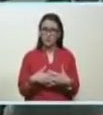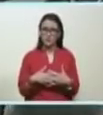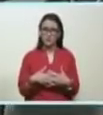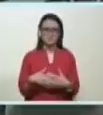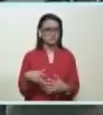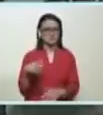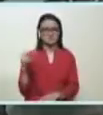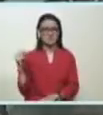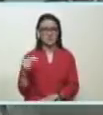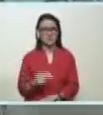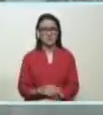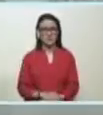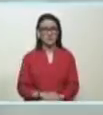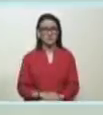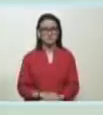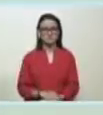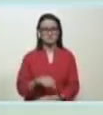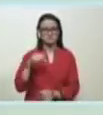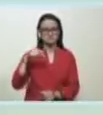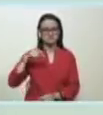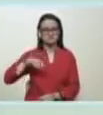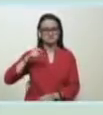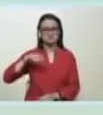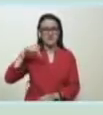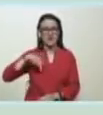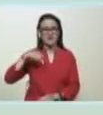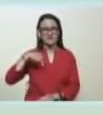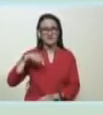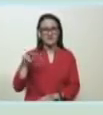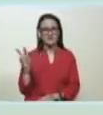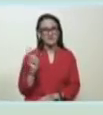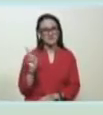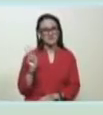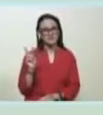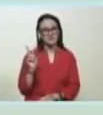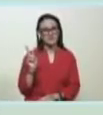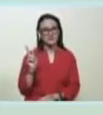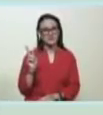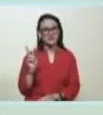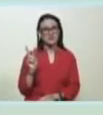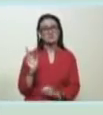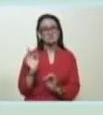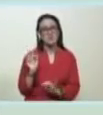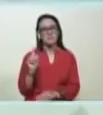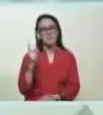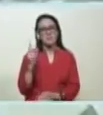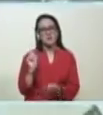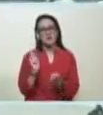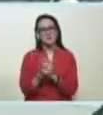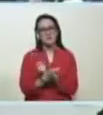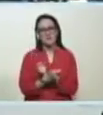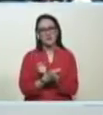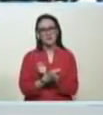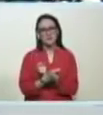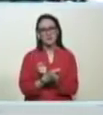En la República Bolivariana de Venezuela. En nuestra amada Venezuela, fue donde se hizo el primer referéndum.